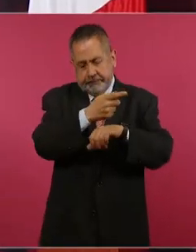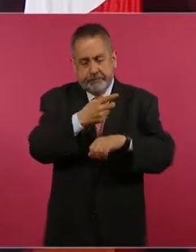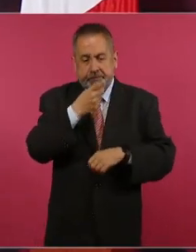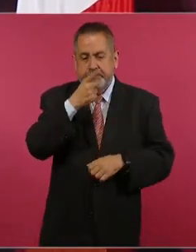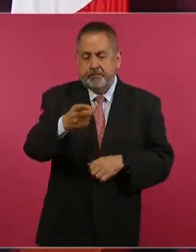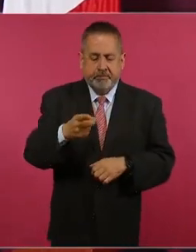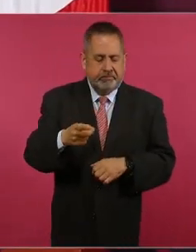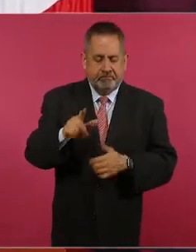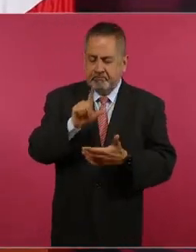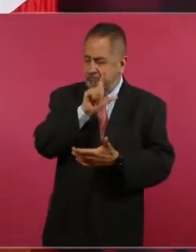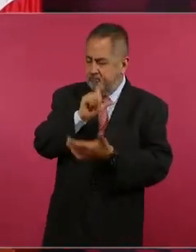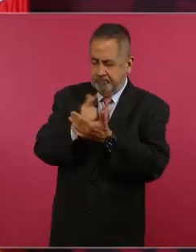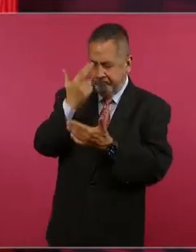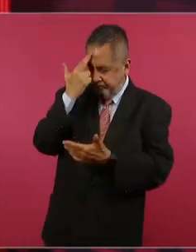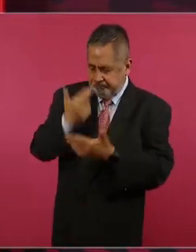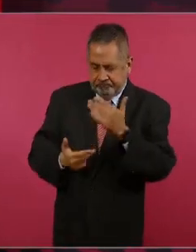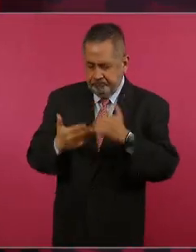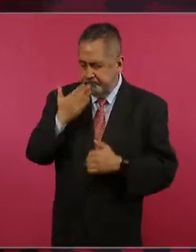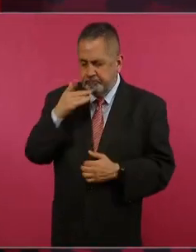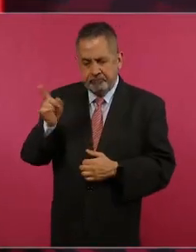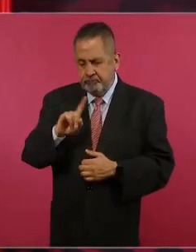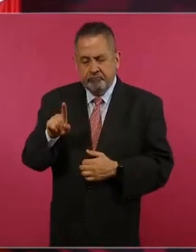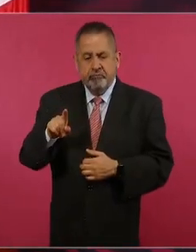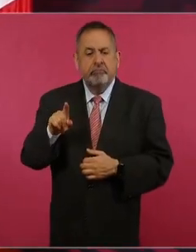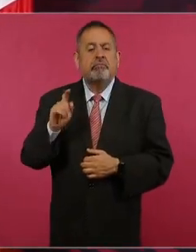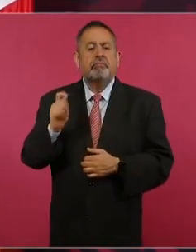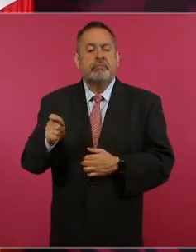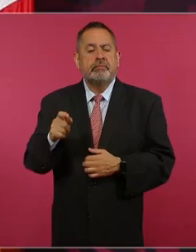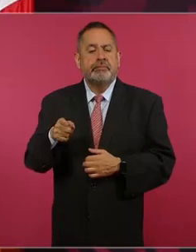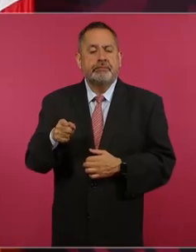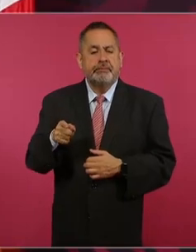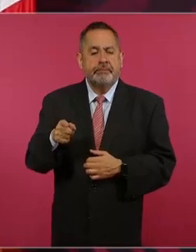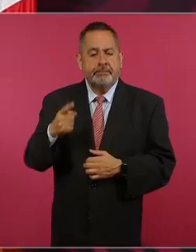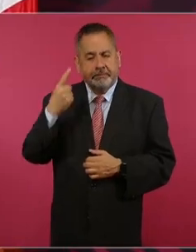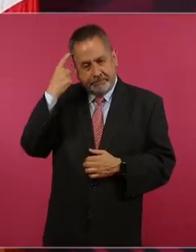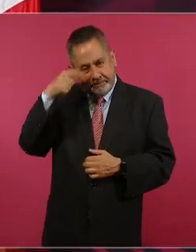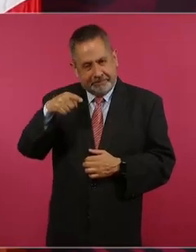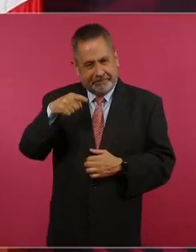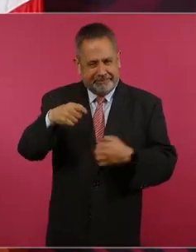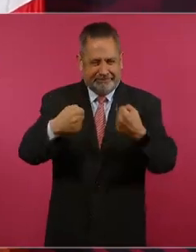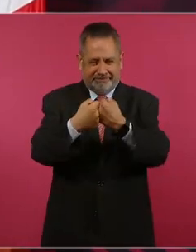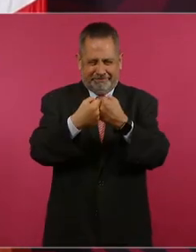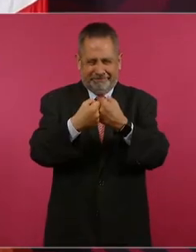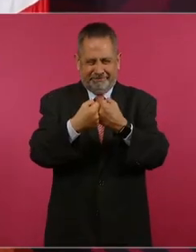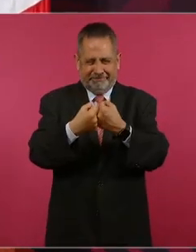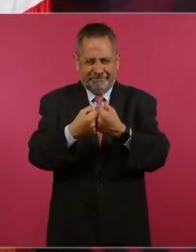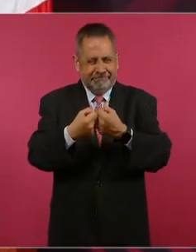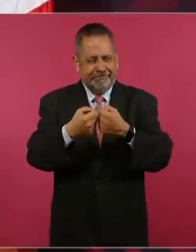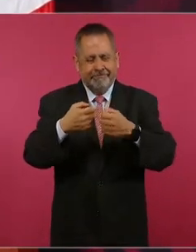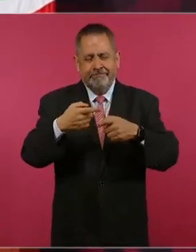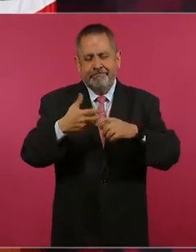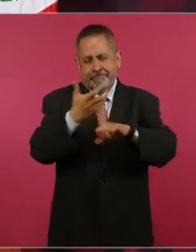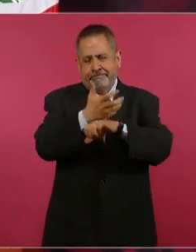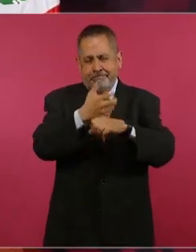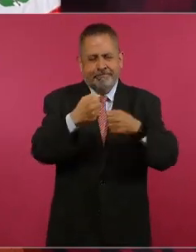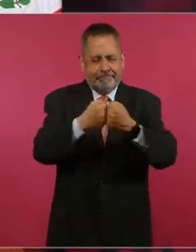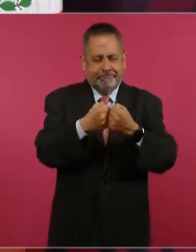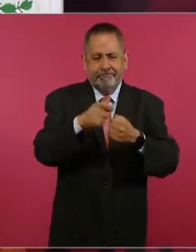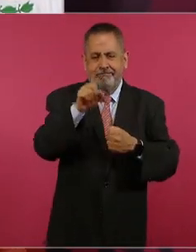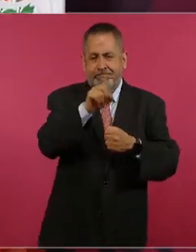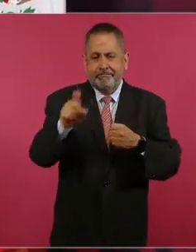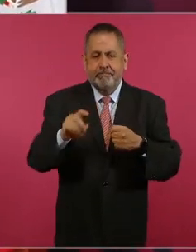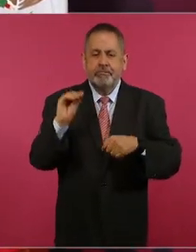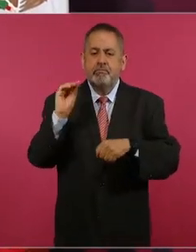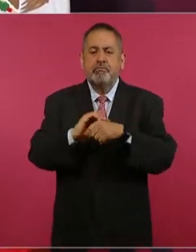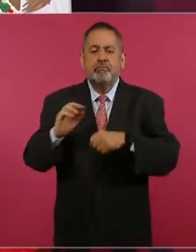ilegal el que pongan los estados, en este caso Texas, esas